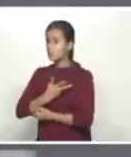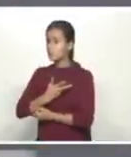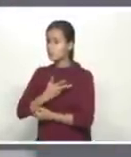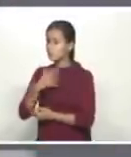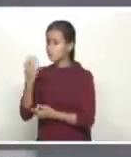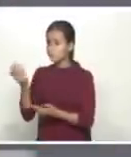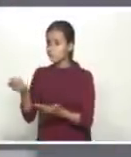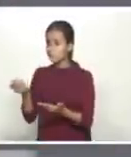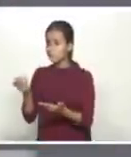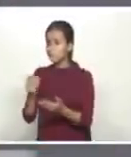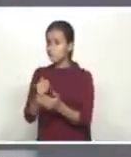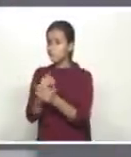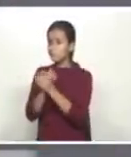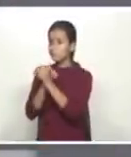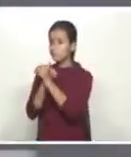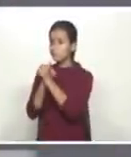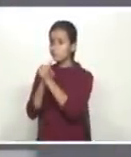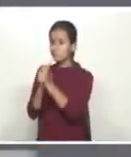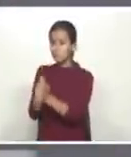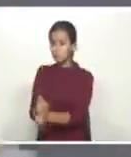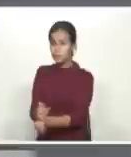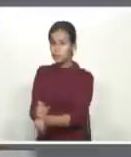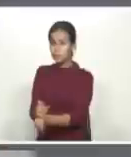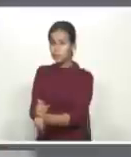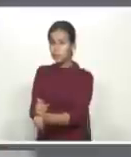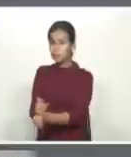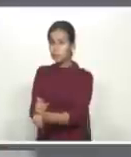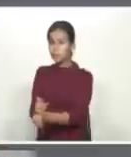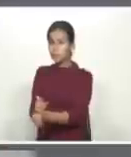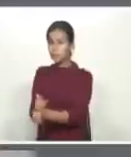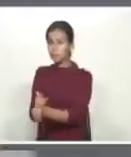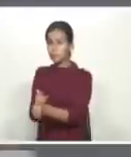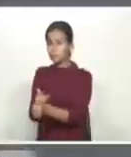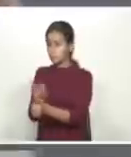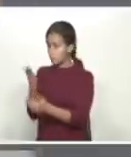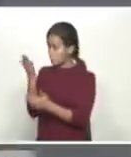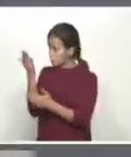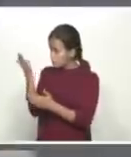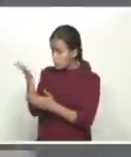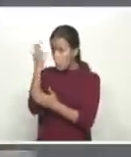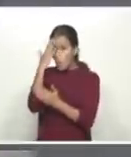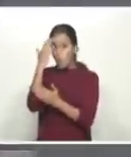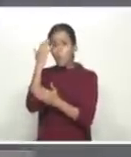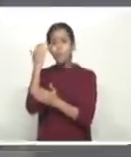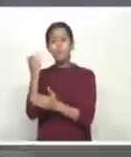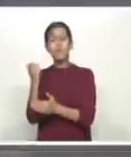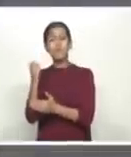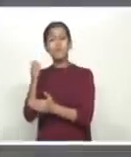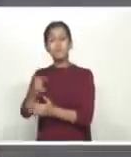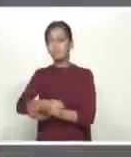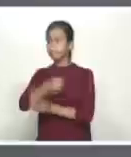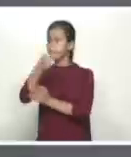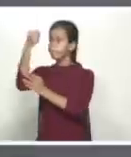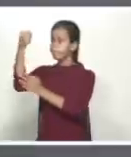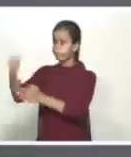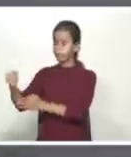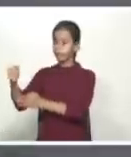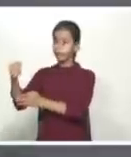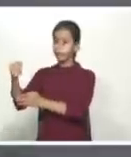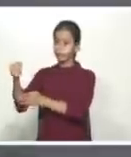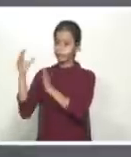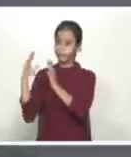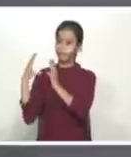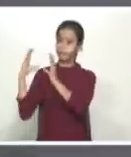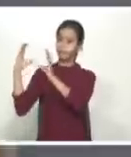estructura en la Fiscalía del Estado. Y es la Presidenta de la República, electa por el pueblo democráticamente. Entonces, ¿quién tiene